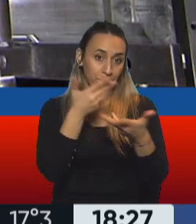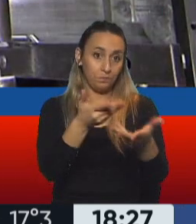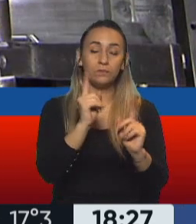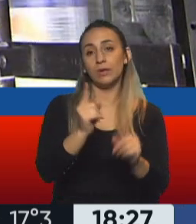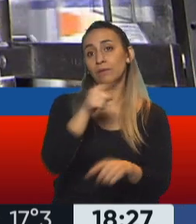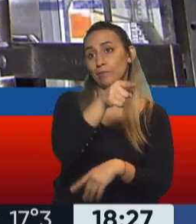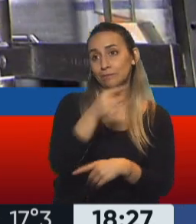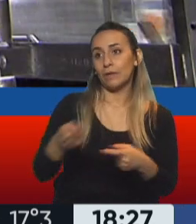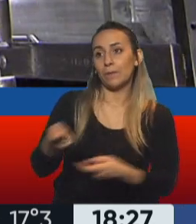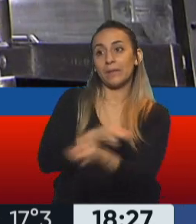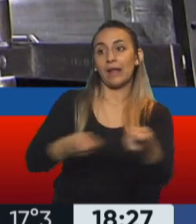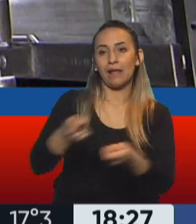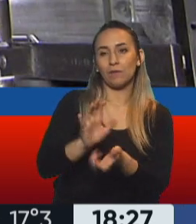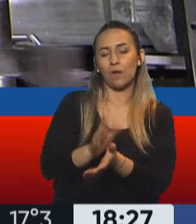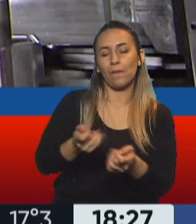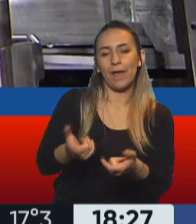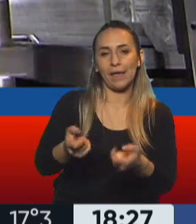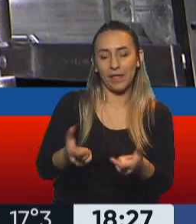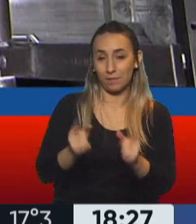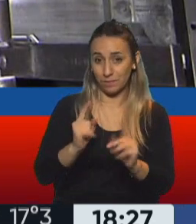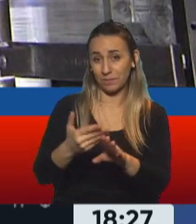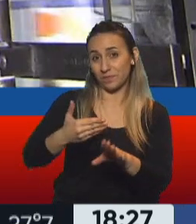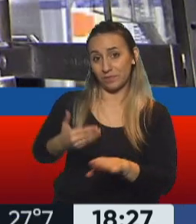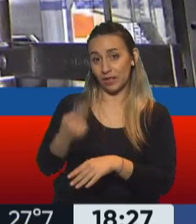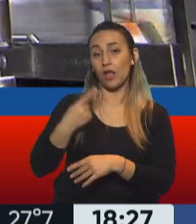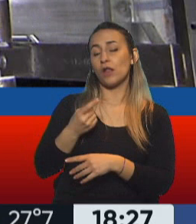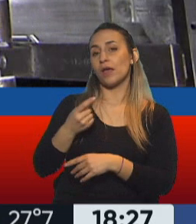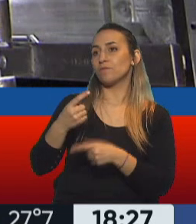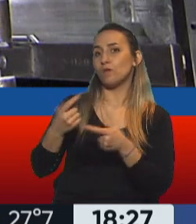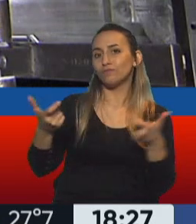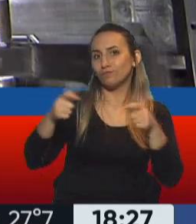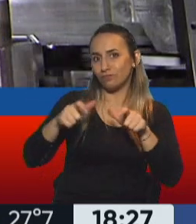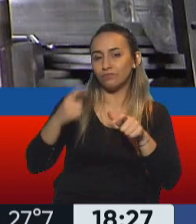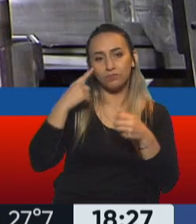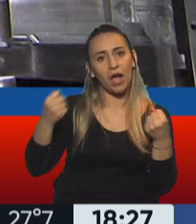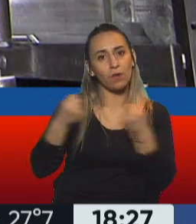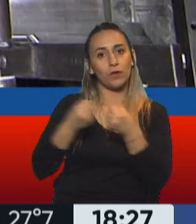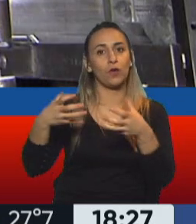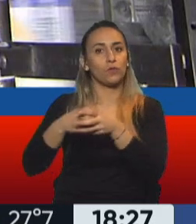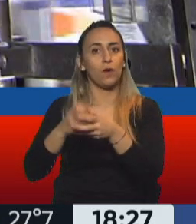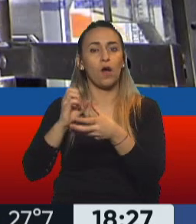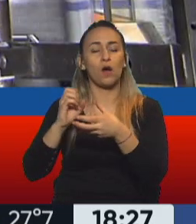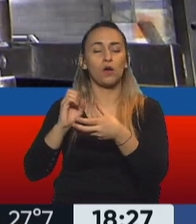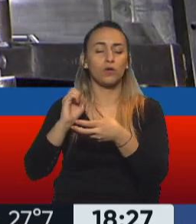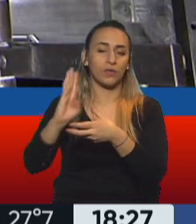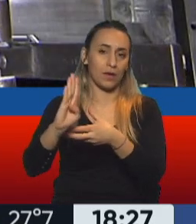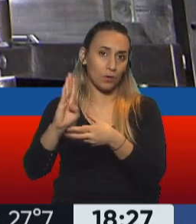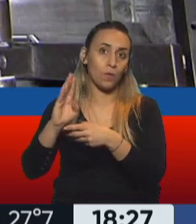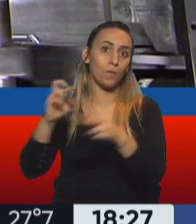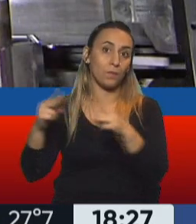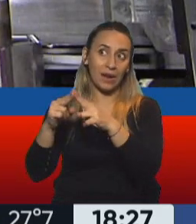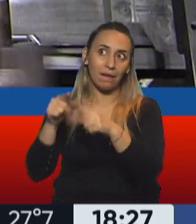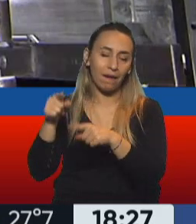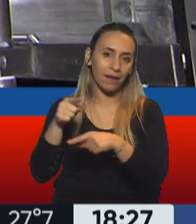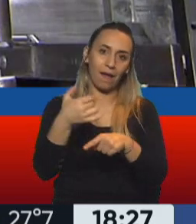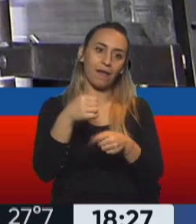gusta al mercado, digamos. Bueno, cuando fue, por ejemplo, el principio de entendimiento con el Club de París, eso tuvo buena repercusión en las acciones. Bueno, podríamos pensar